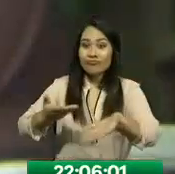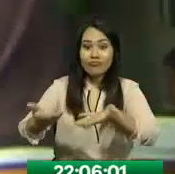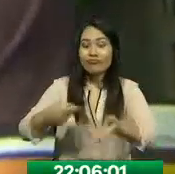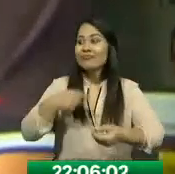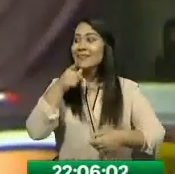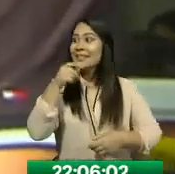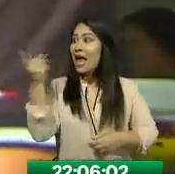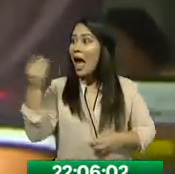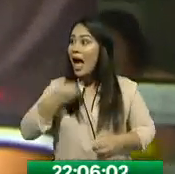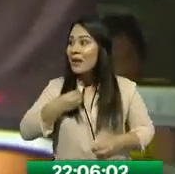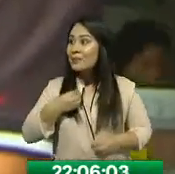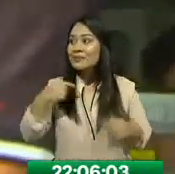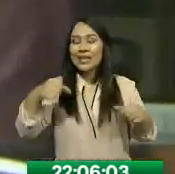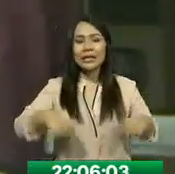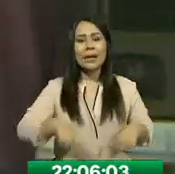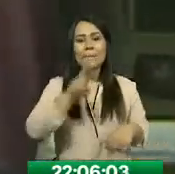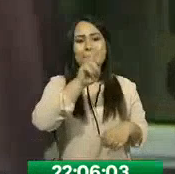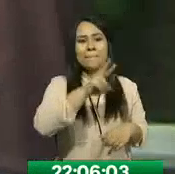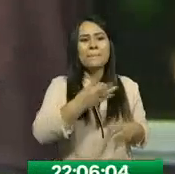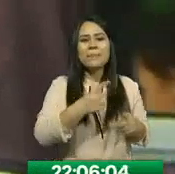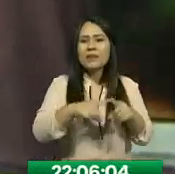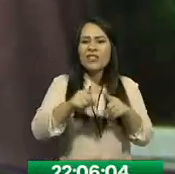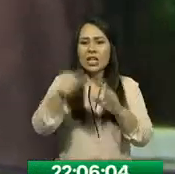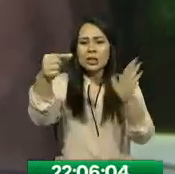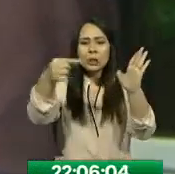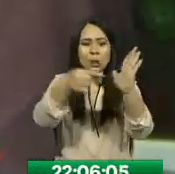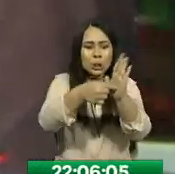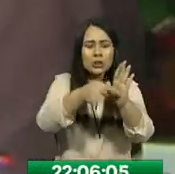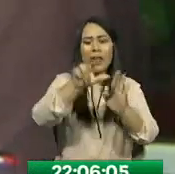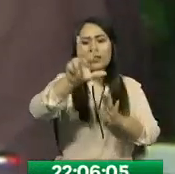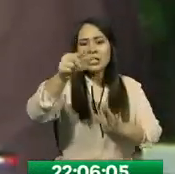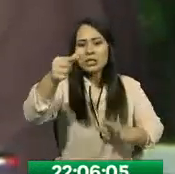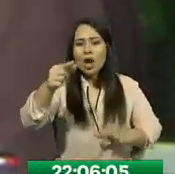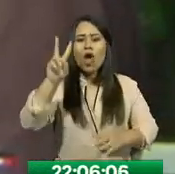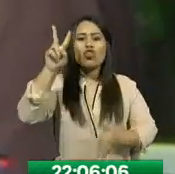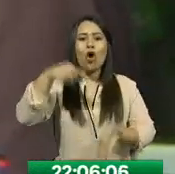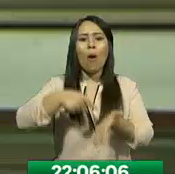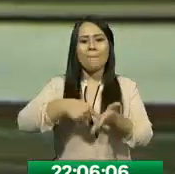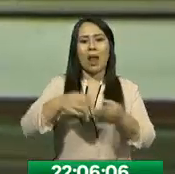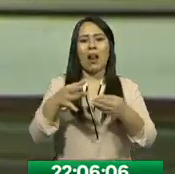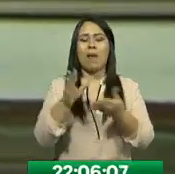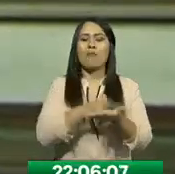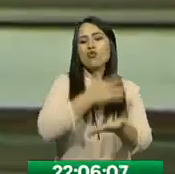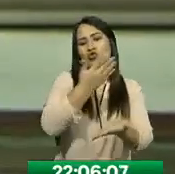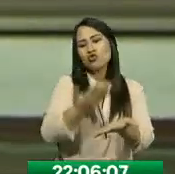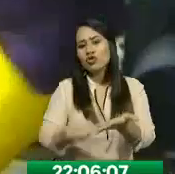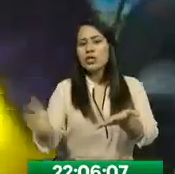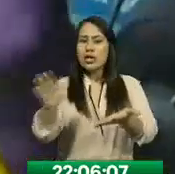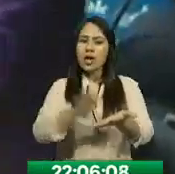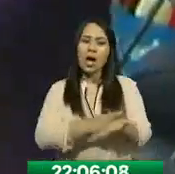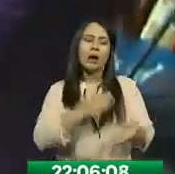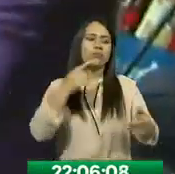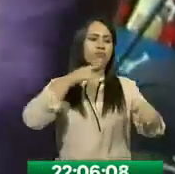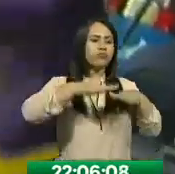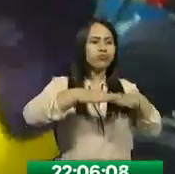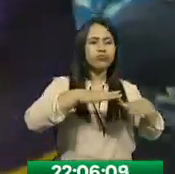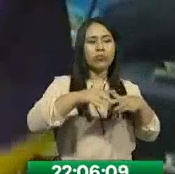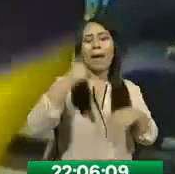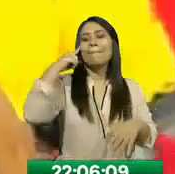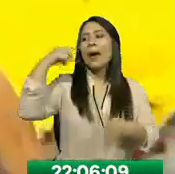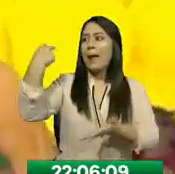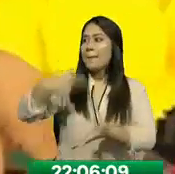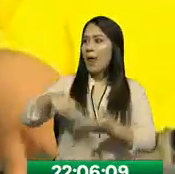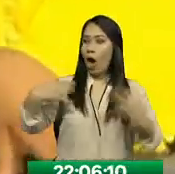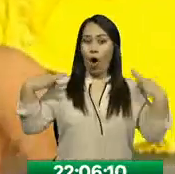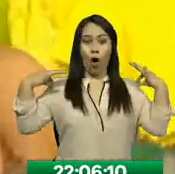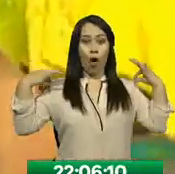El pendrive, tendemos a decir pendrive de 8 GB, está en $13 y le viene con 2000 música de todo. Desde los cañonazos bailables, la